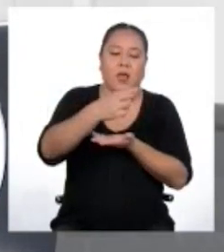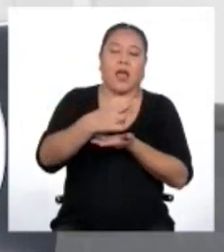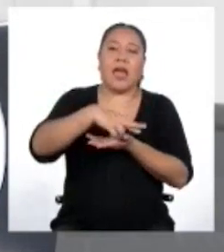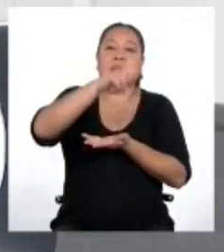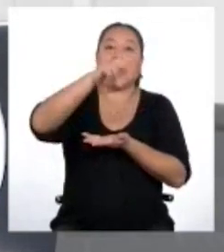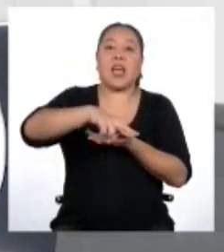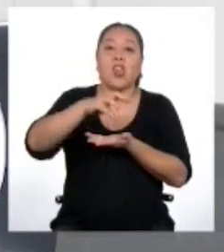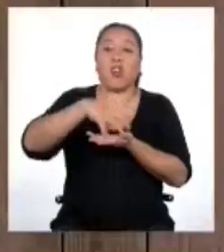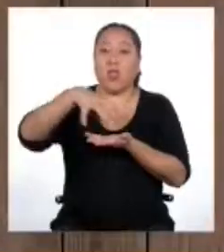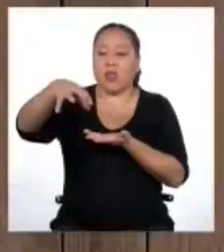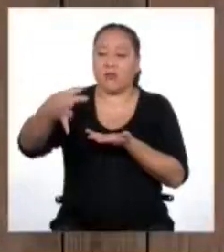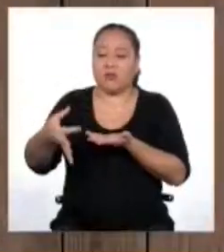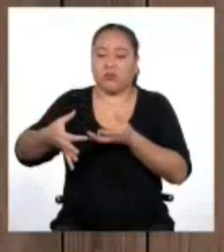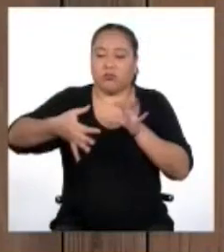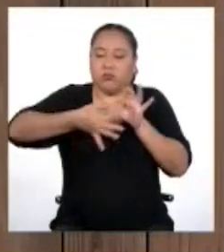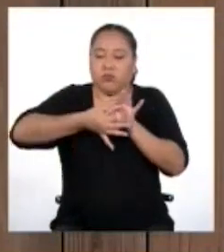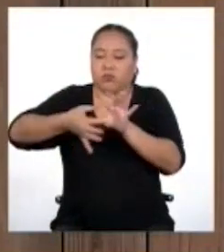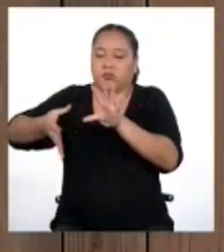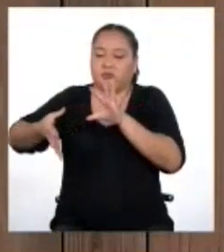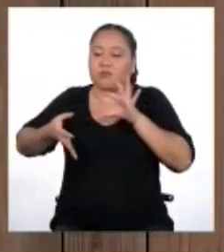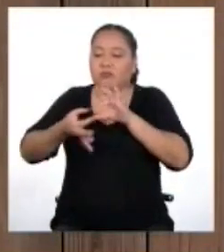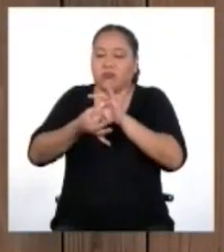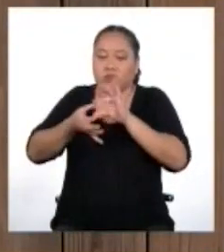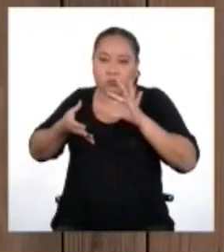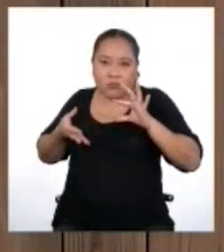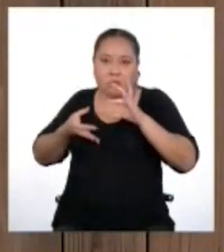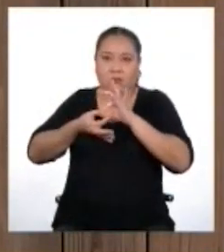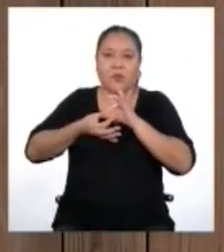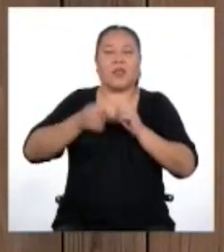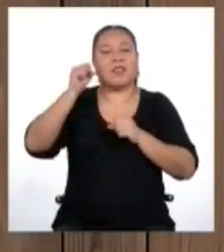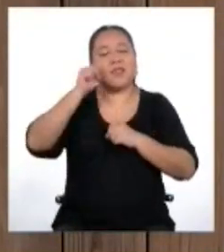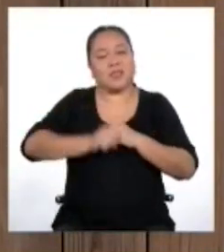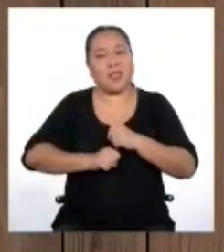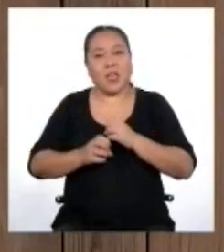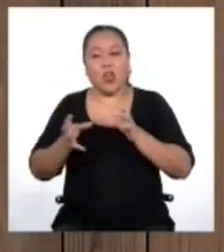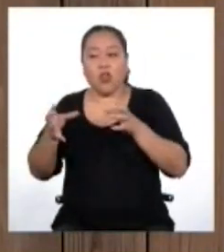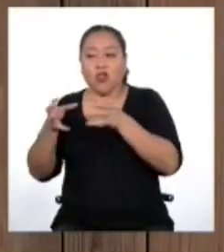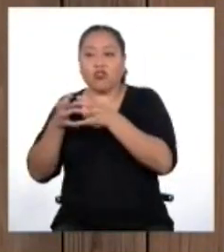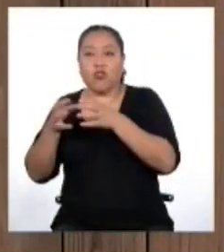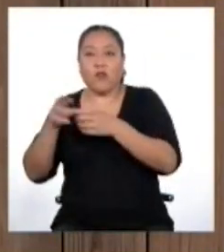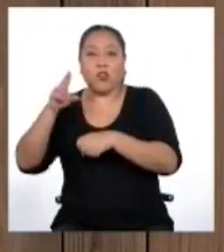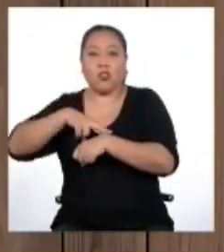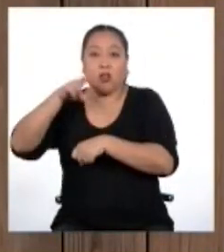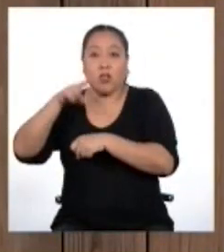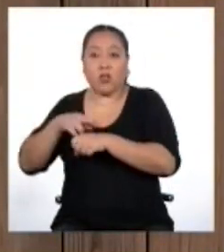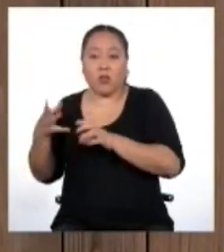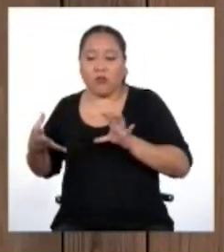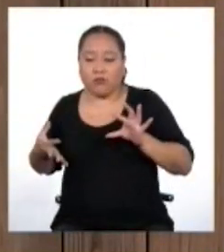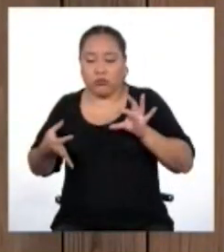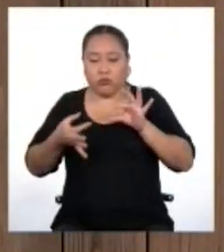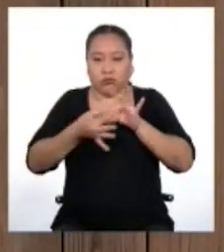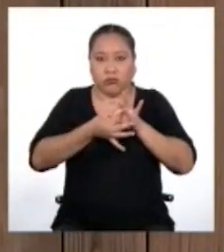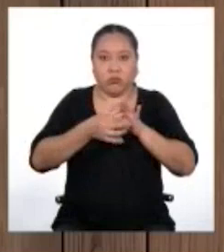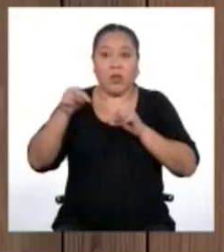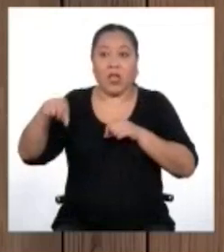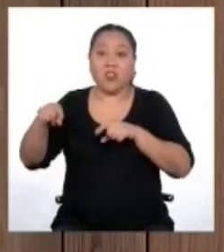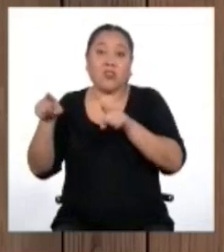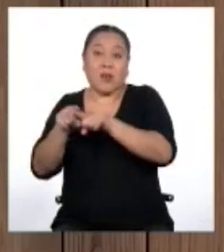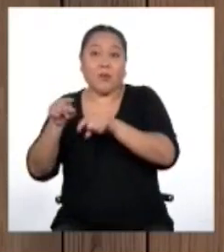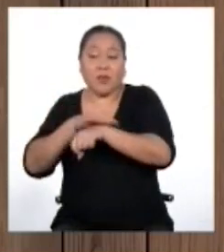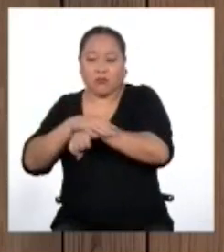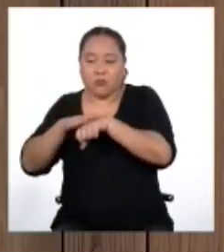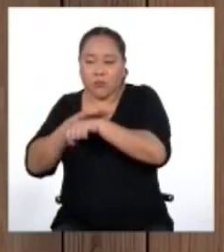¡Está todo integrado! Exactamente. Los gobiernos regionales también han elaborado un plan para sobrellevar la